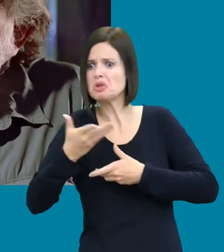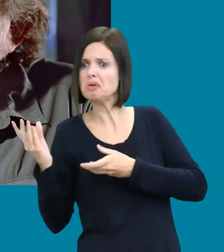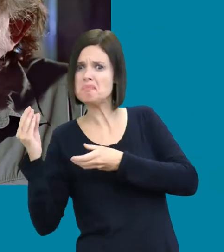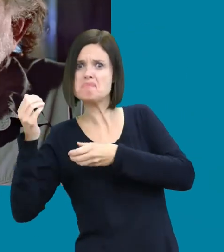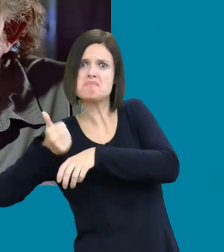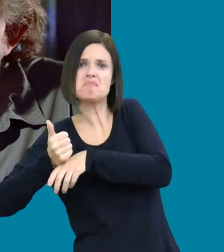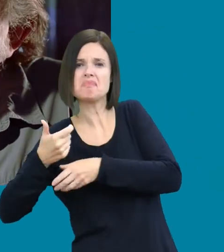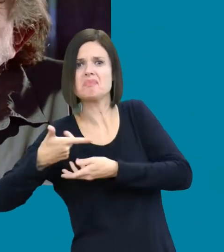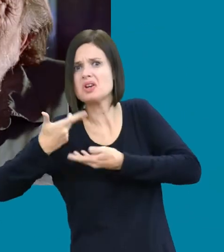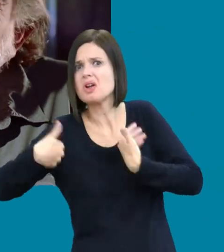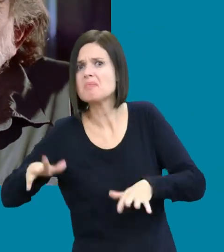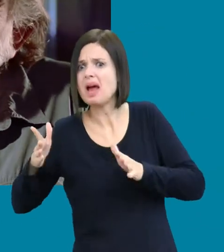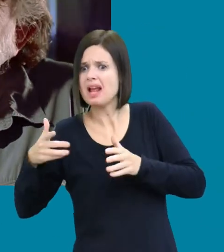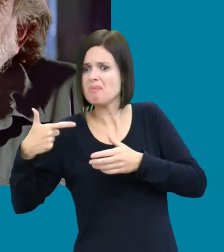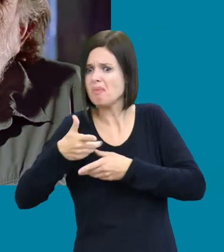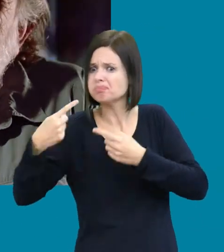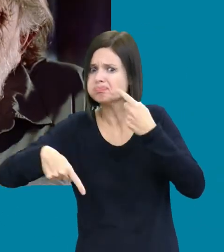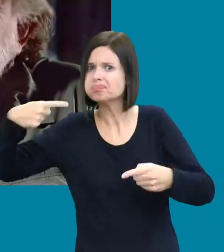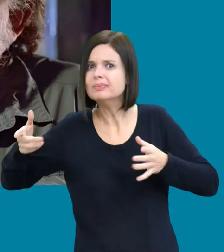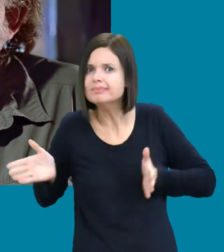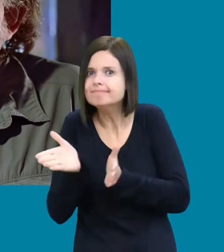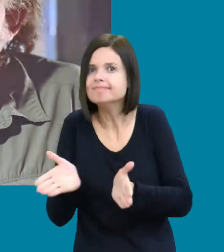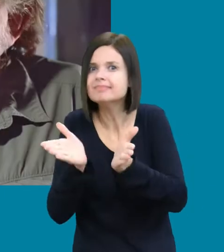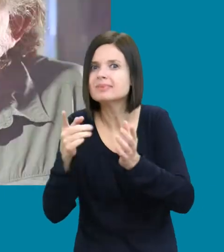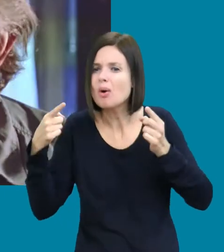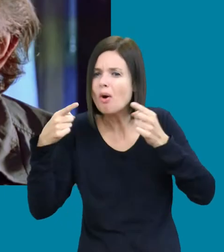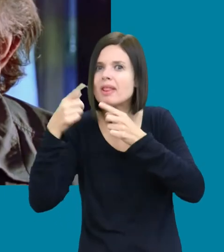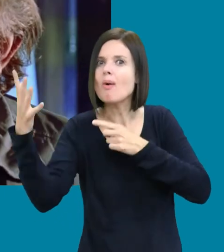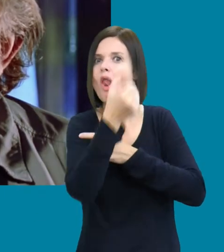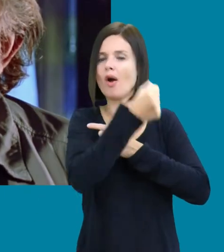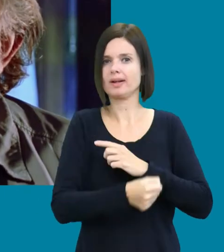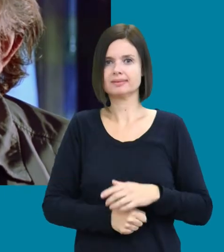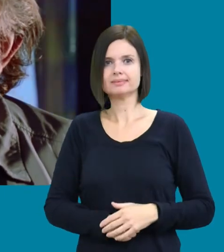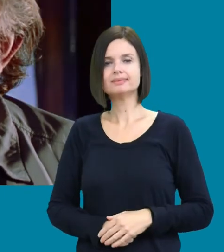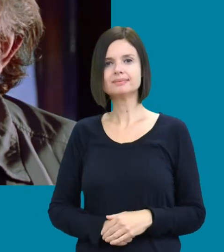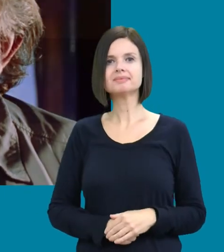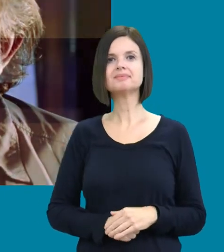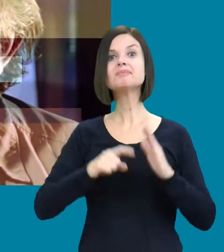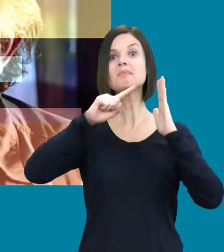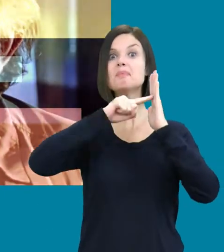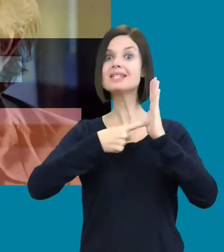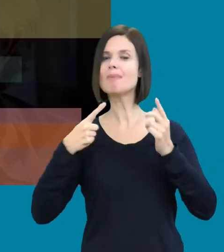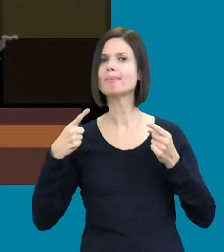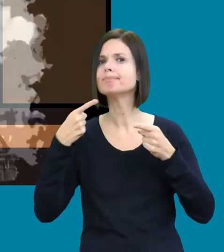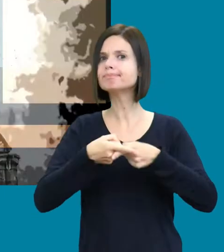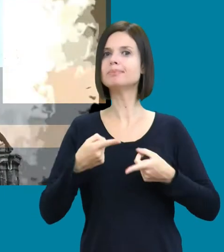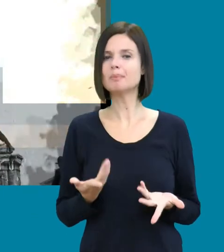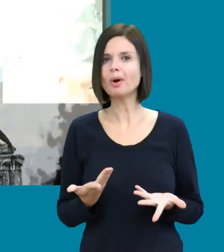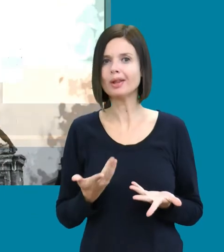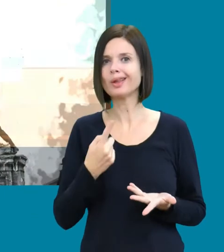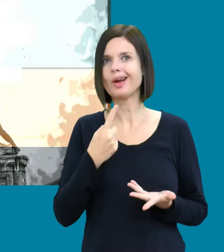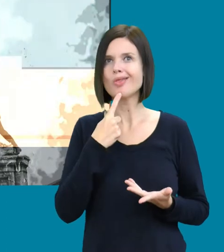poder empujar a que la sociedad pueda ir hacia estas cuestiones. Como principio político, sin duda, ha